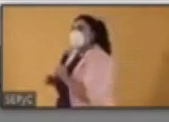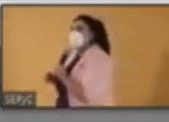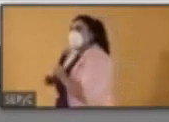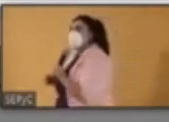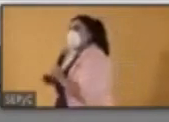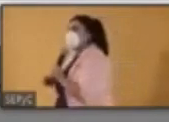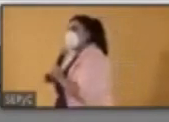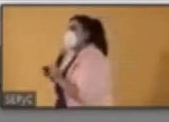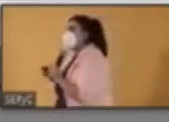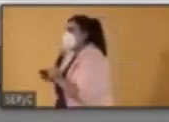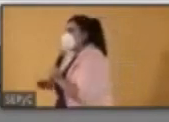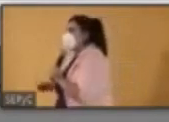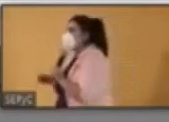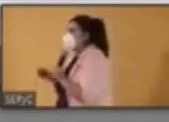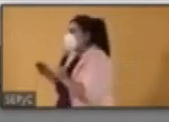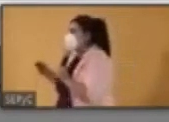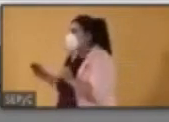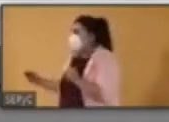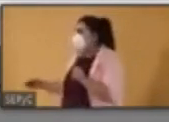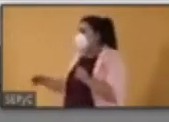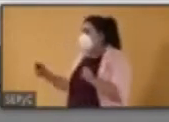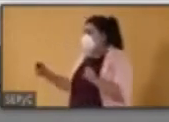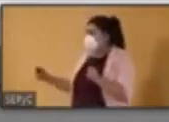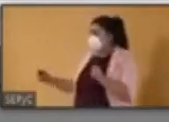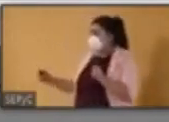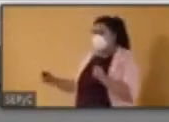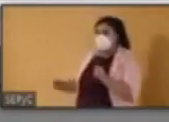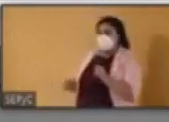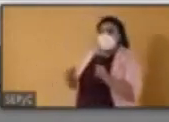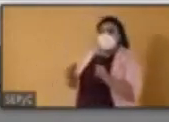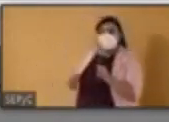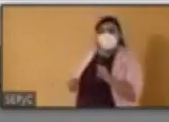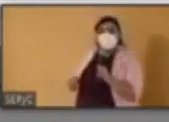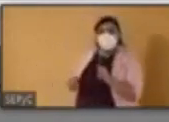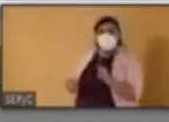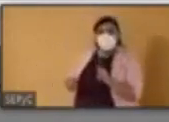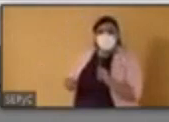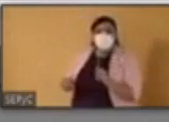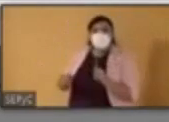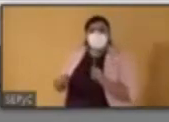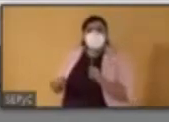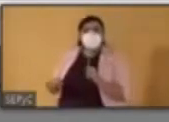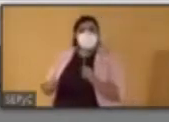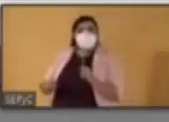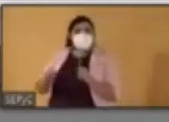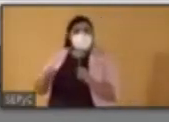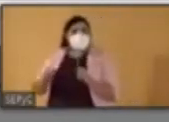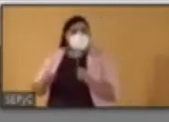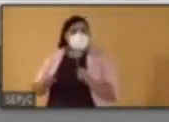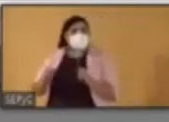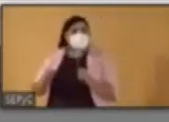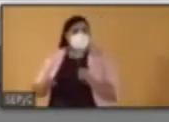cargo nivel jefe de departamento hacia el nivel gobernador u otro, cuenta con un ingreso mensual bruto